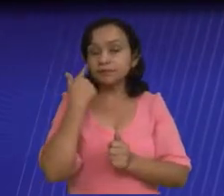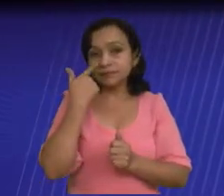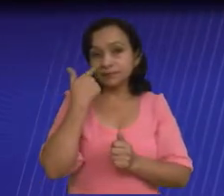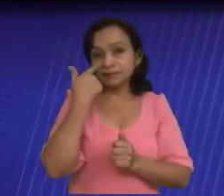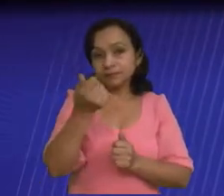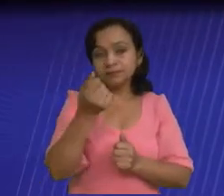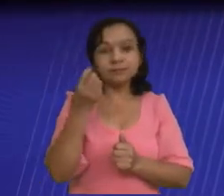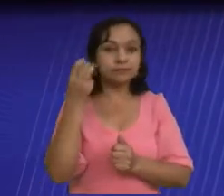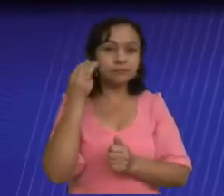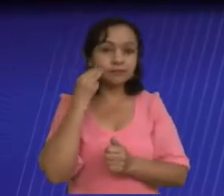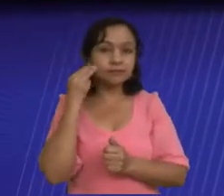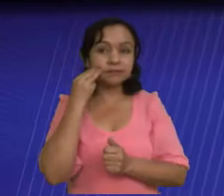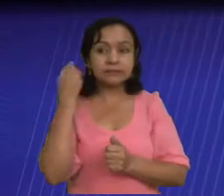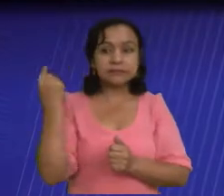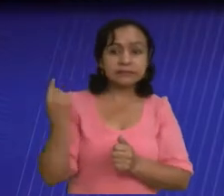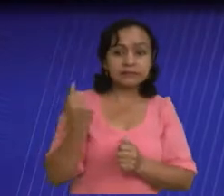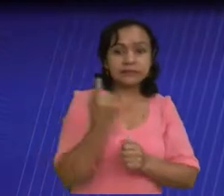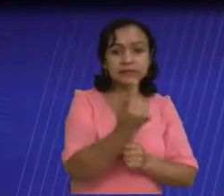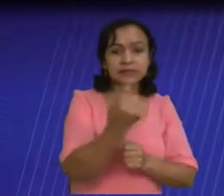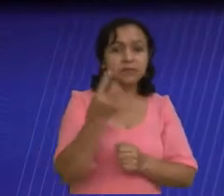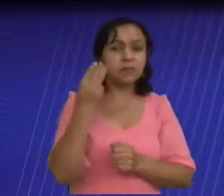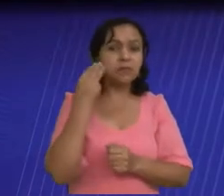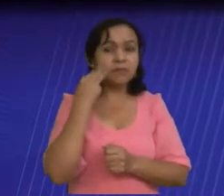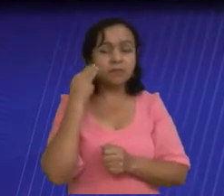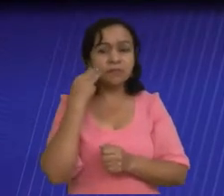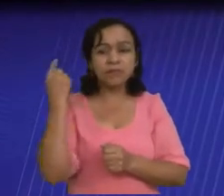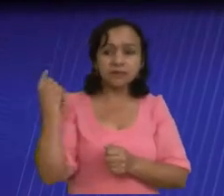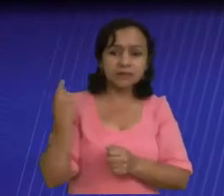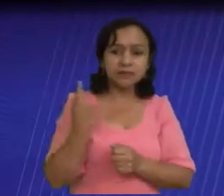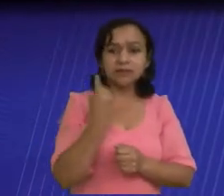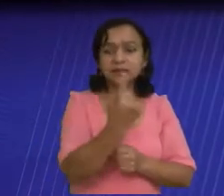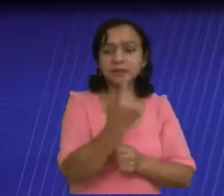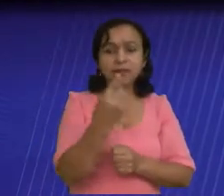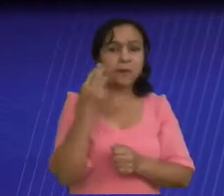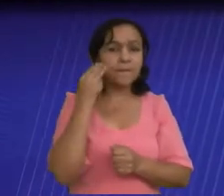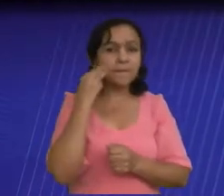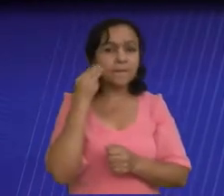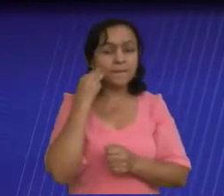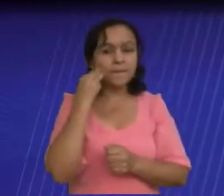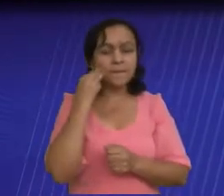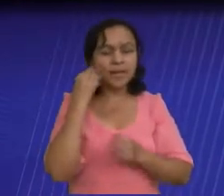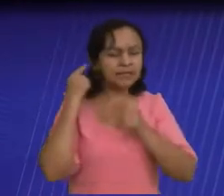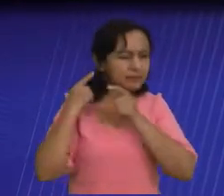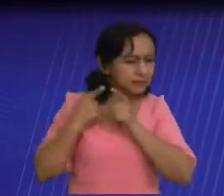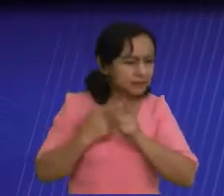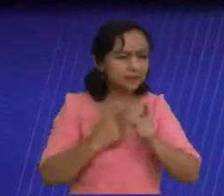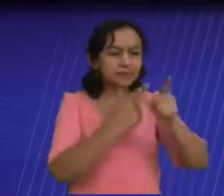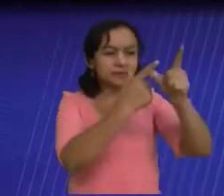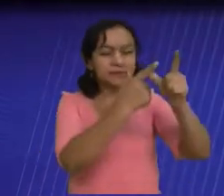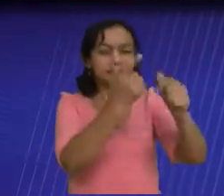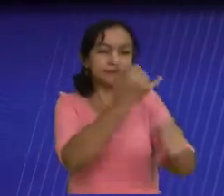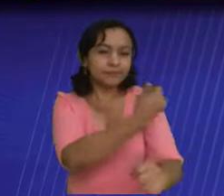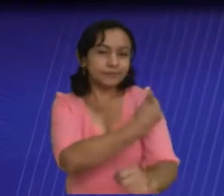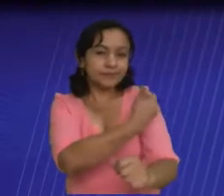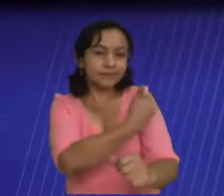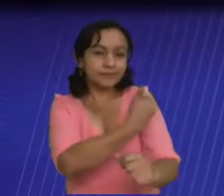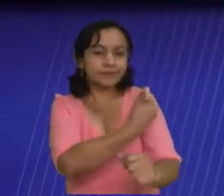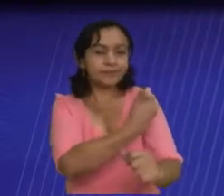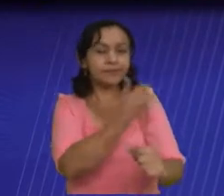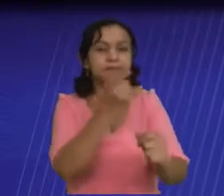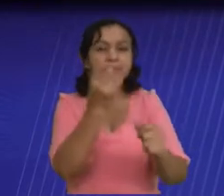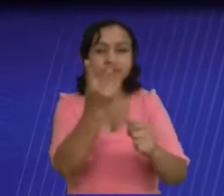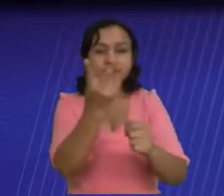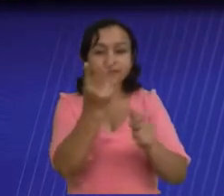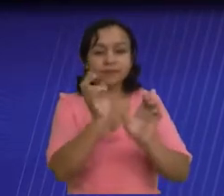ya la mamá se presentó y de inmediato ella salió hacia el hospital Lenín Fonseca, donde fueron